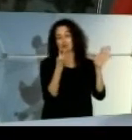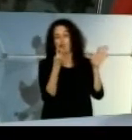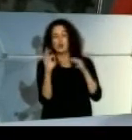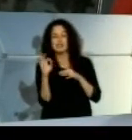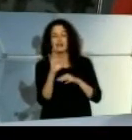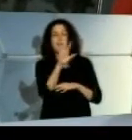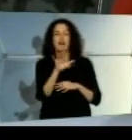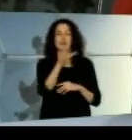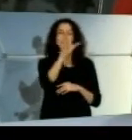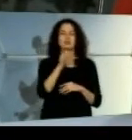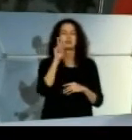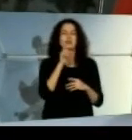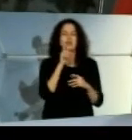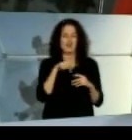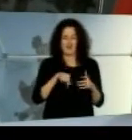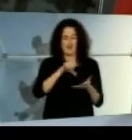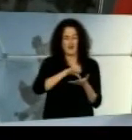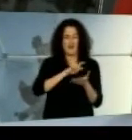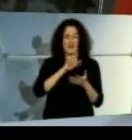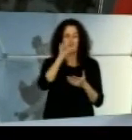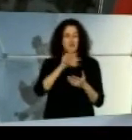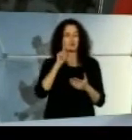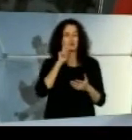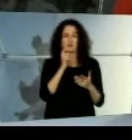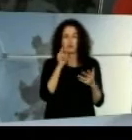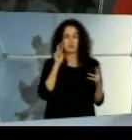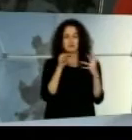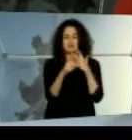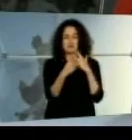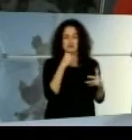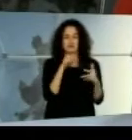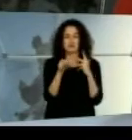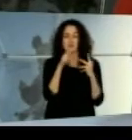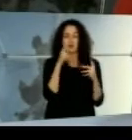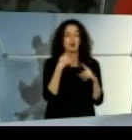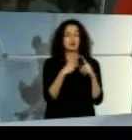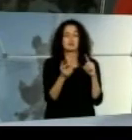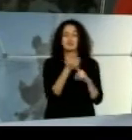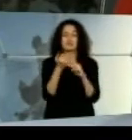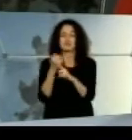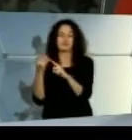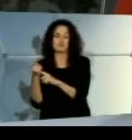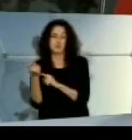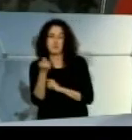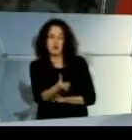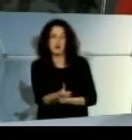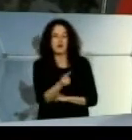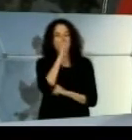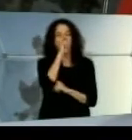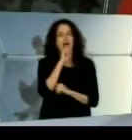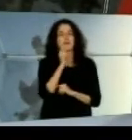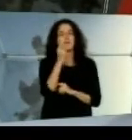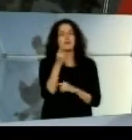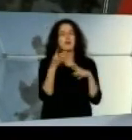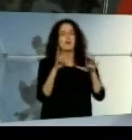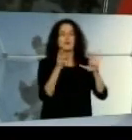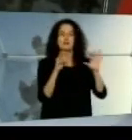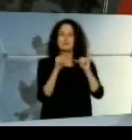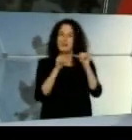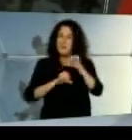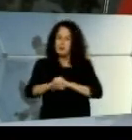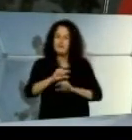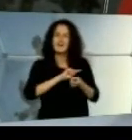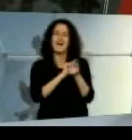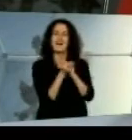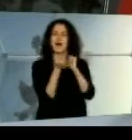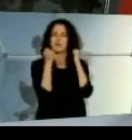como invisibles en la ciudad, porque prácticamente no consiguen muchas cosas. En 1980 hay un gran cambio.